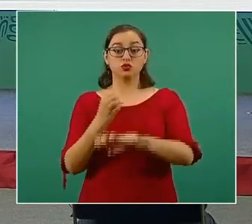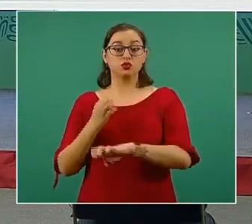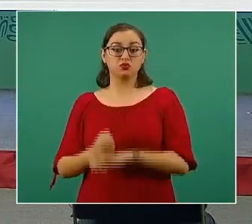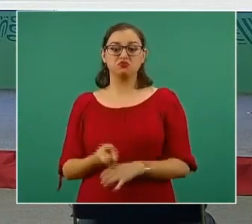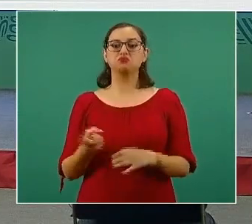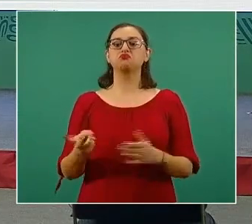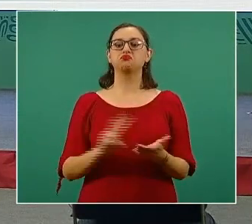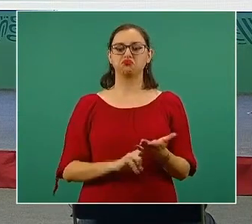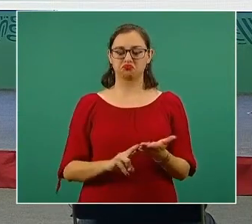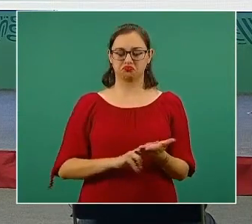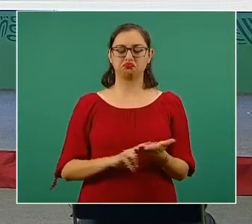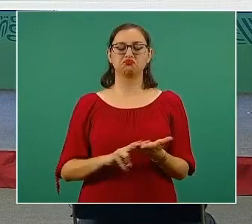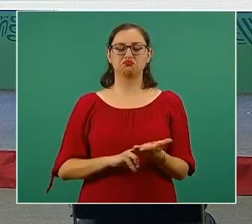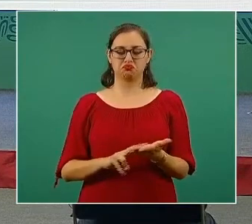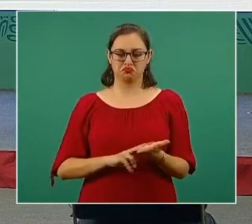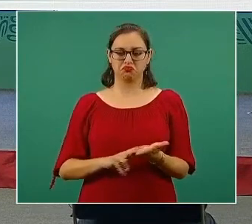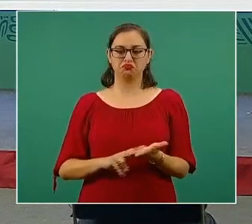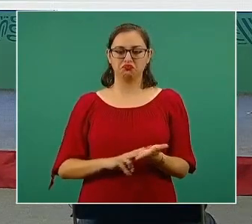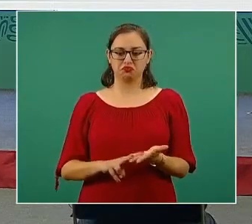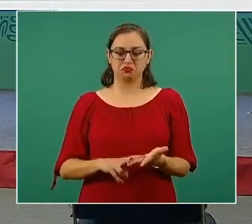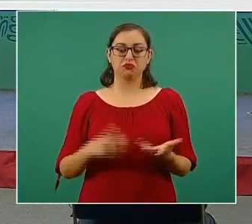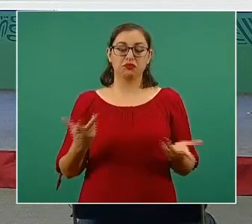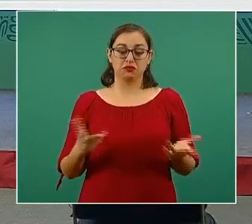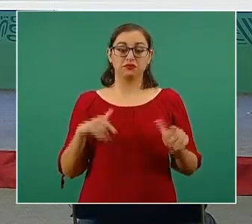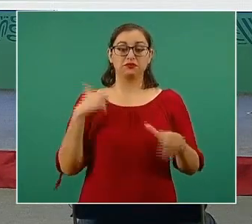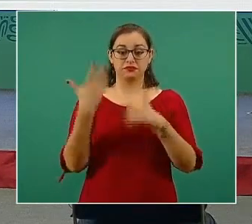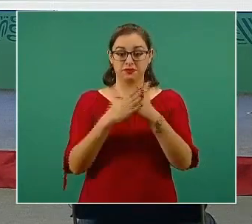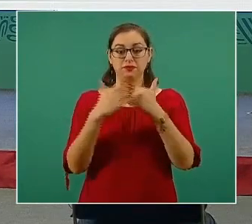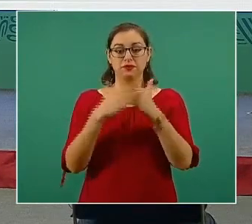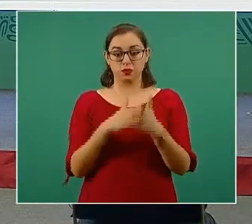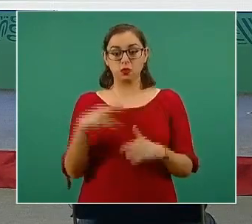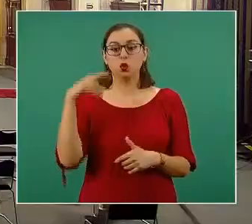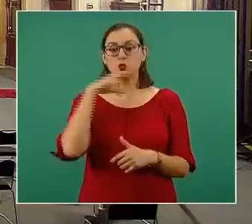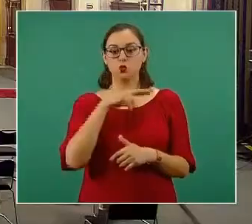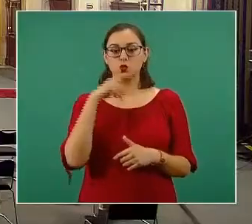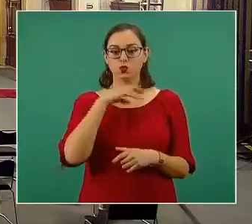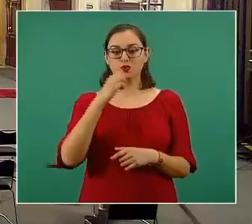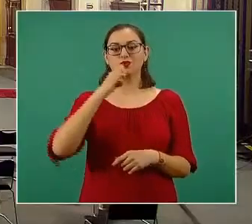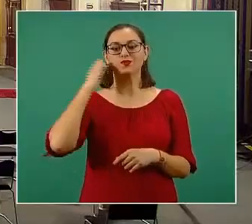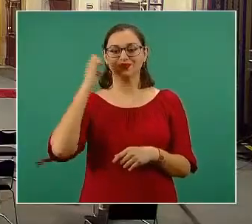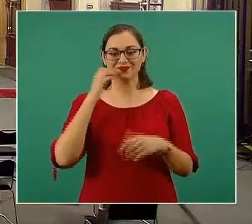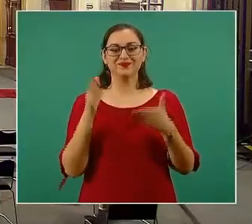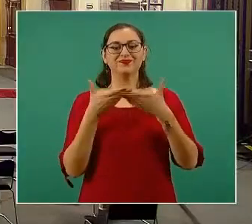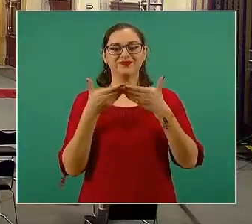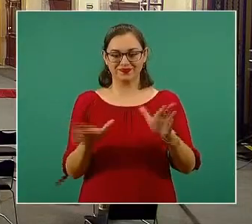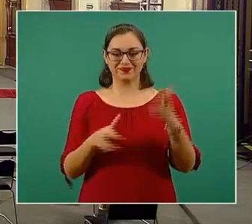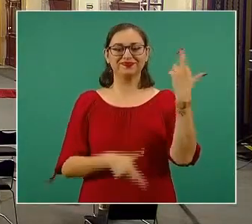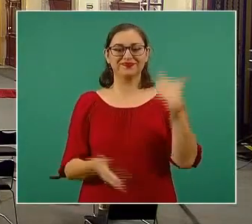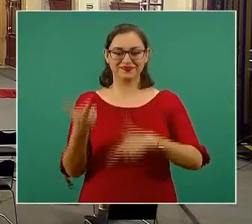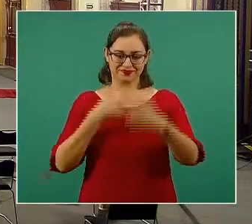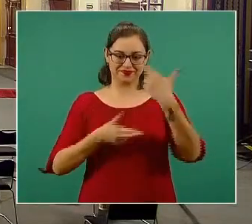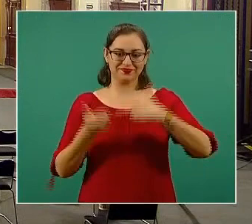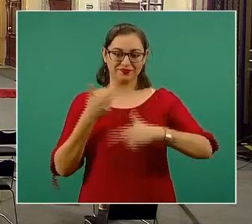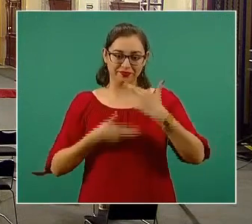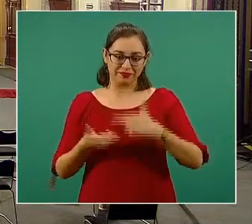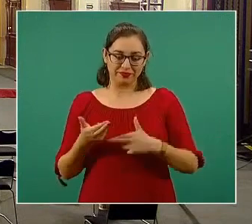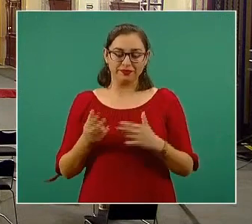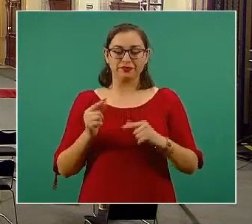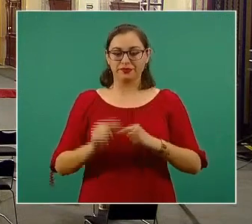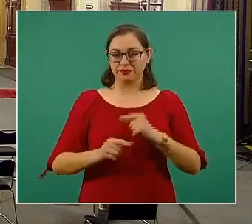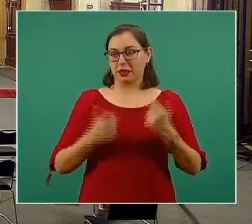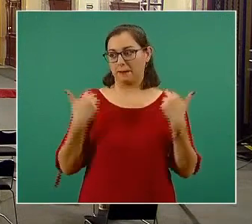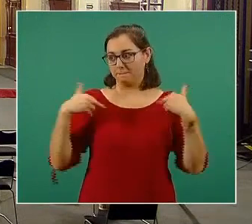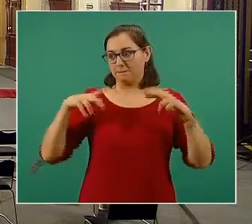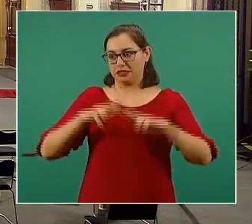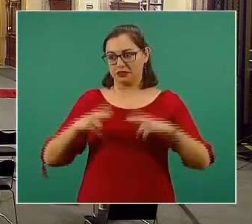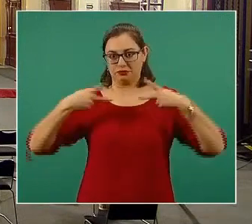están ya con semáforo verde. Entonces, muy pronto podremos regresar a las aulas en la medida en que completemos la